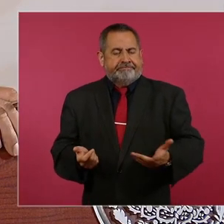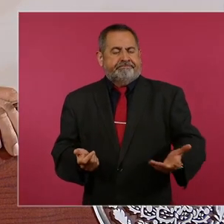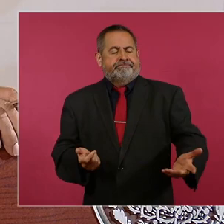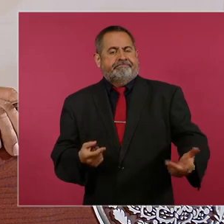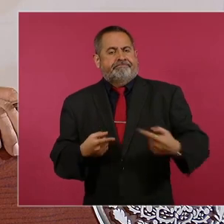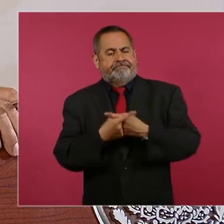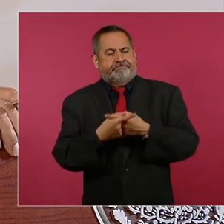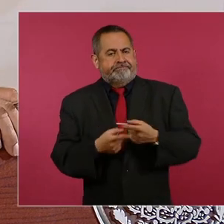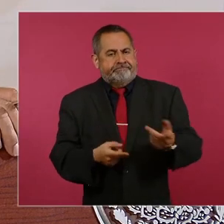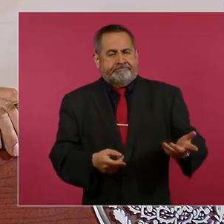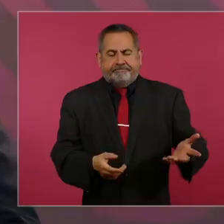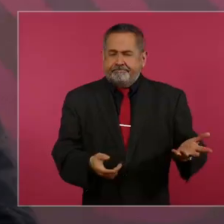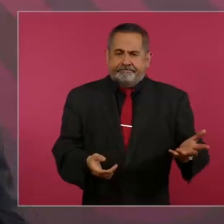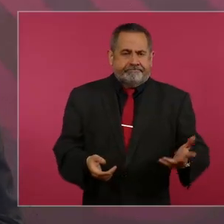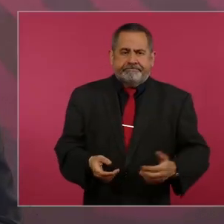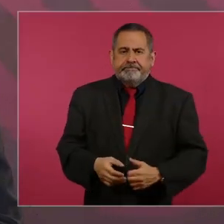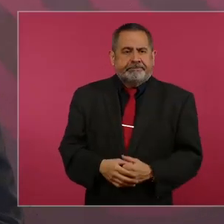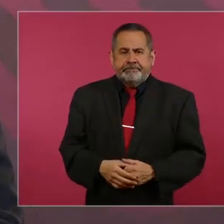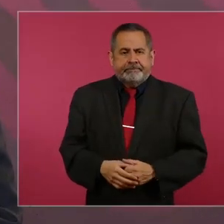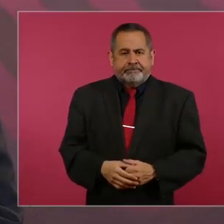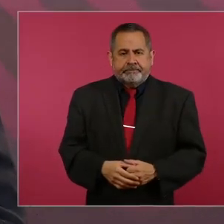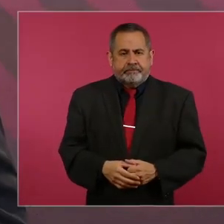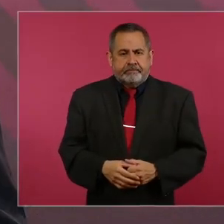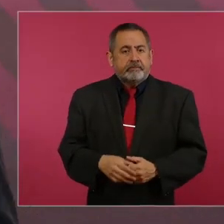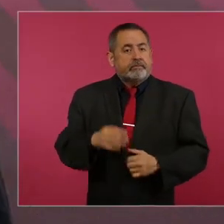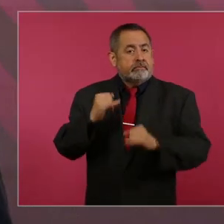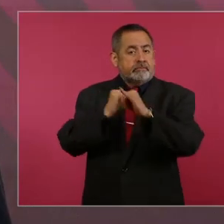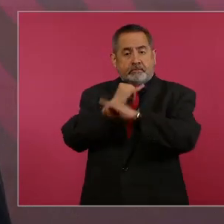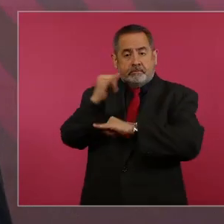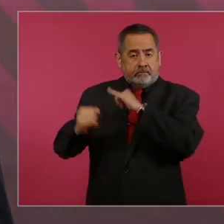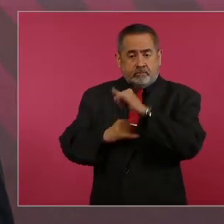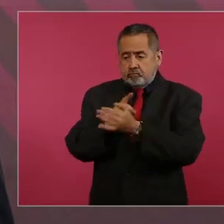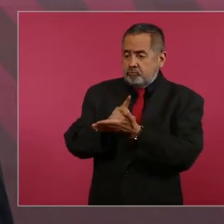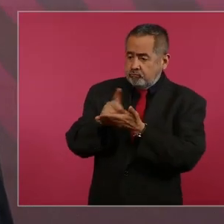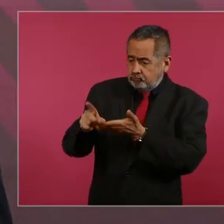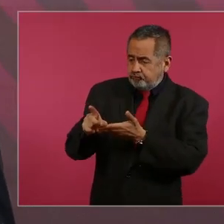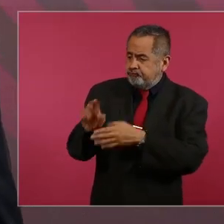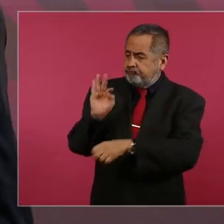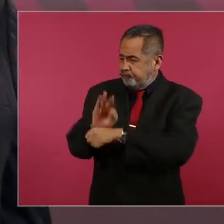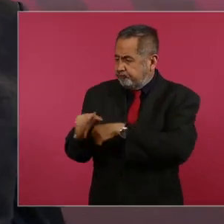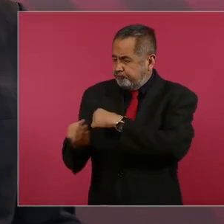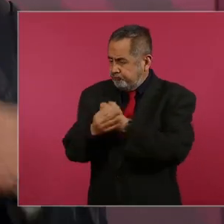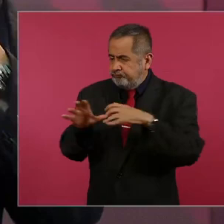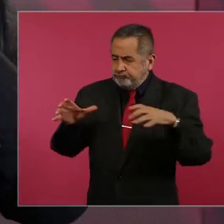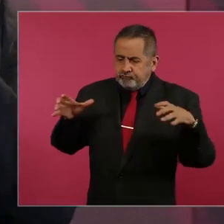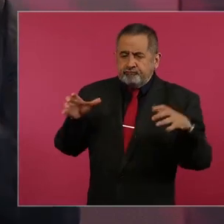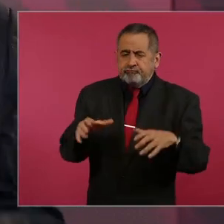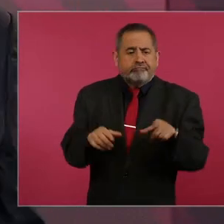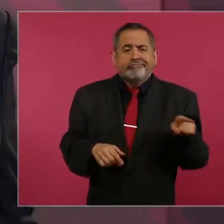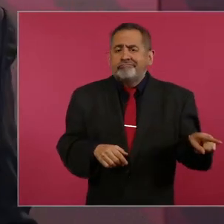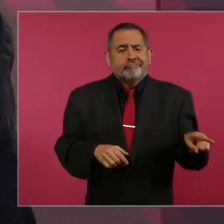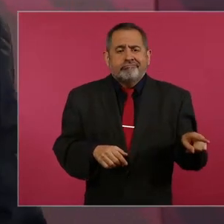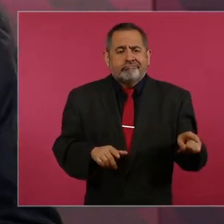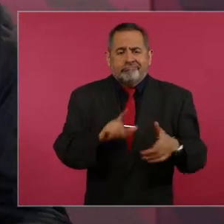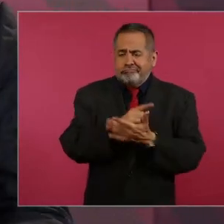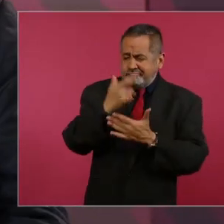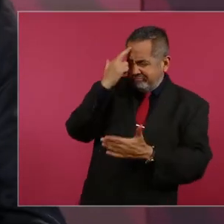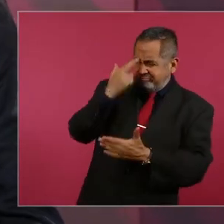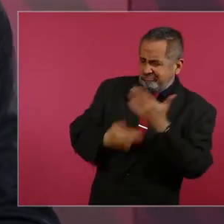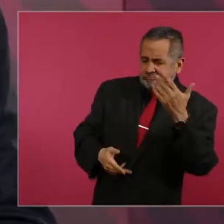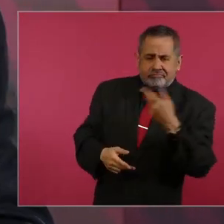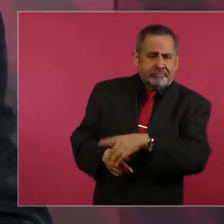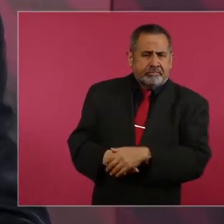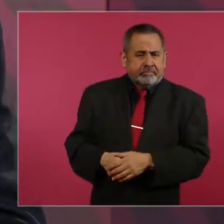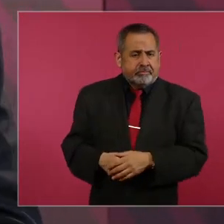no sólo del derecho internacional, sino hasta violatoria de la